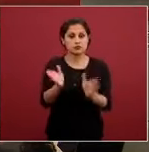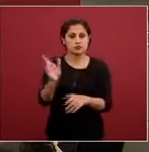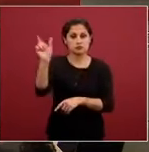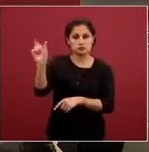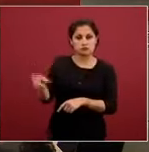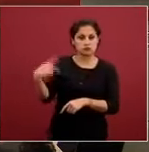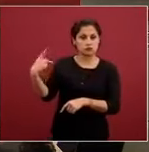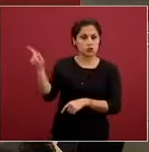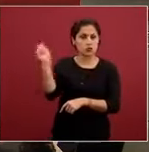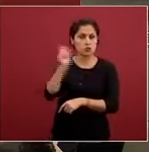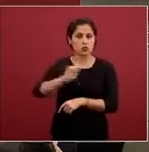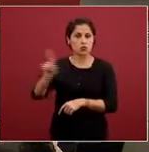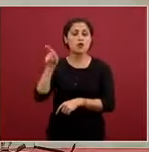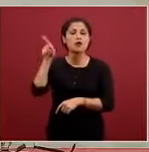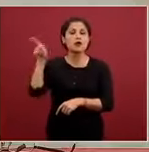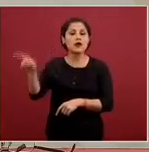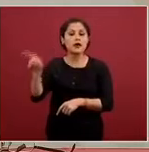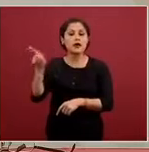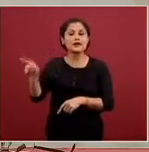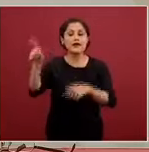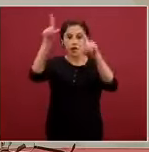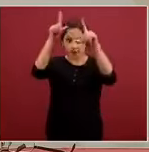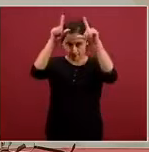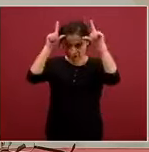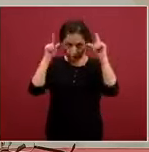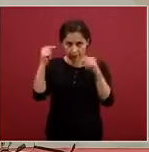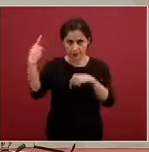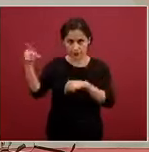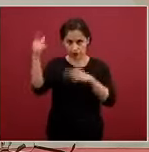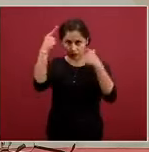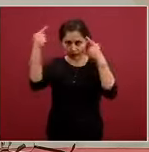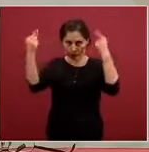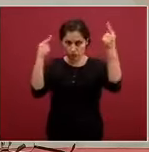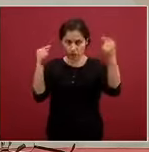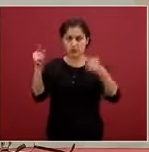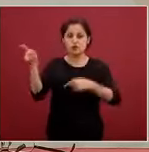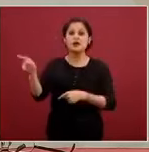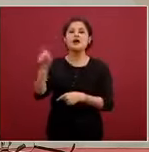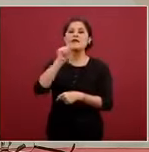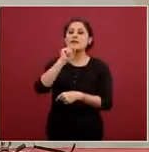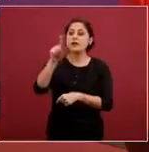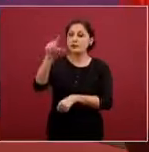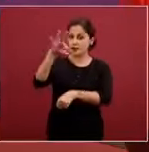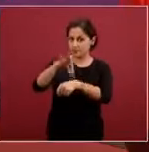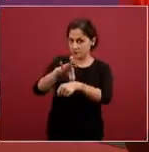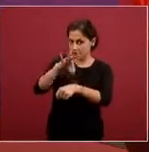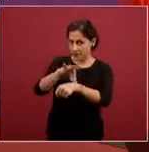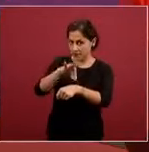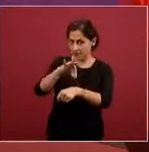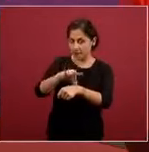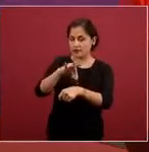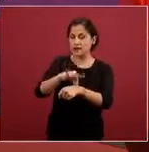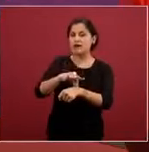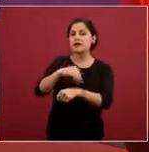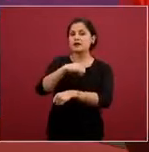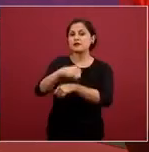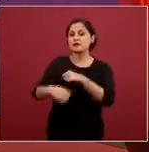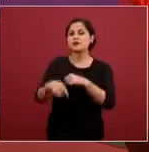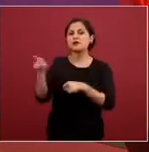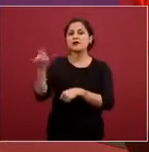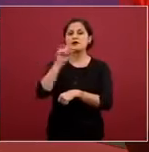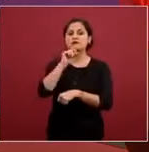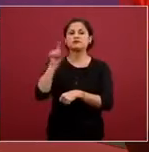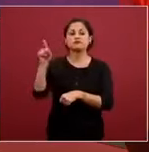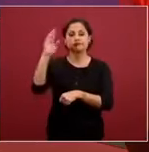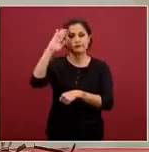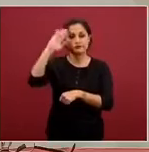Ella es enfermera general de origen, también es médica cirujana y es maestra en gestión directiva de salud. Felicidades,